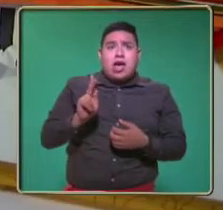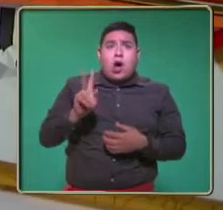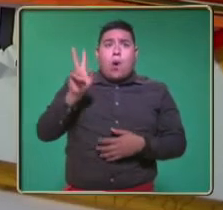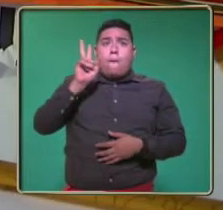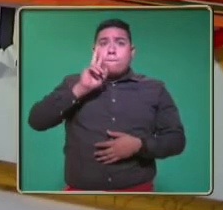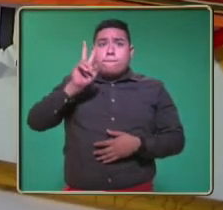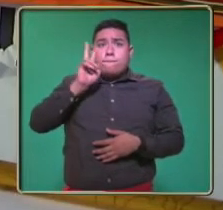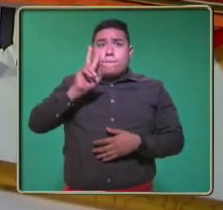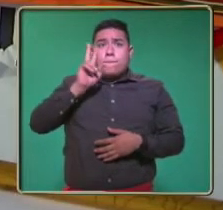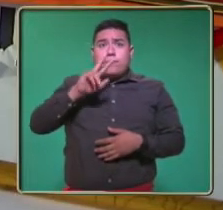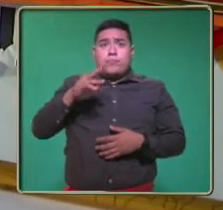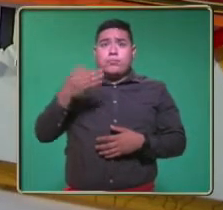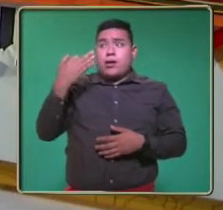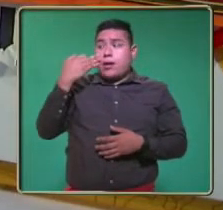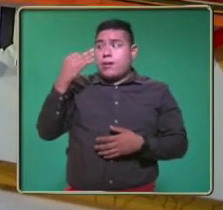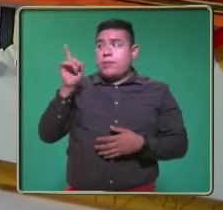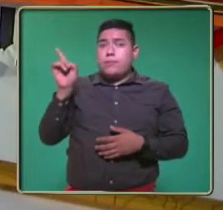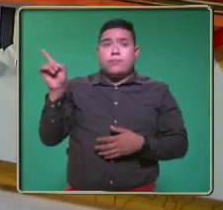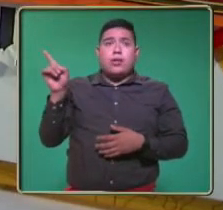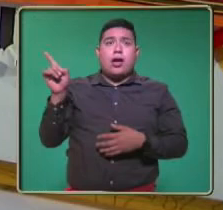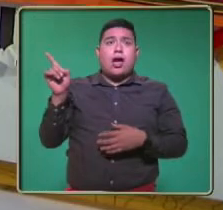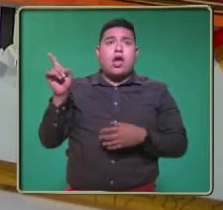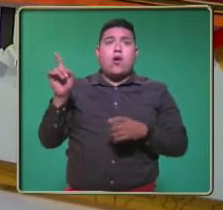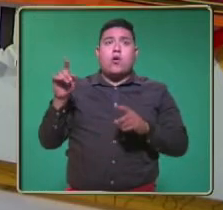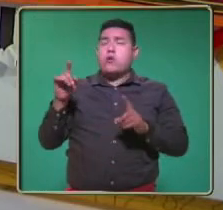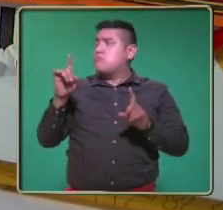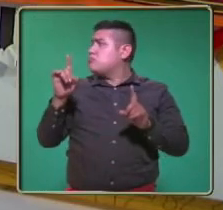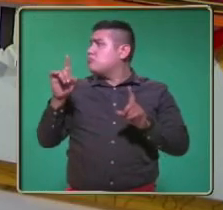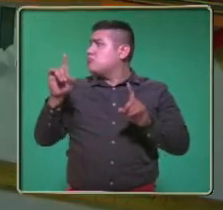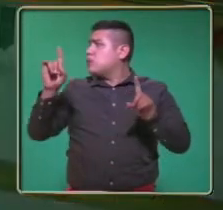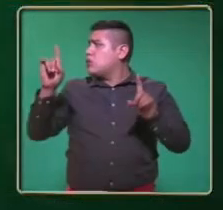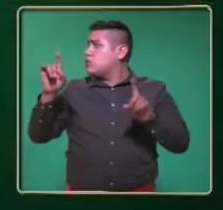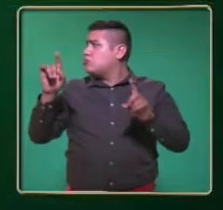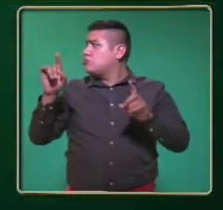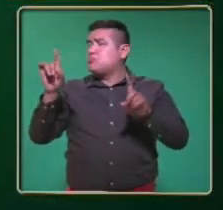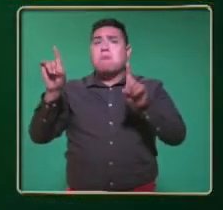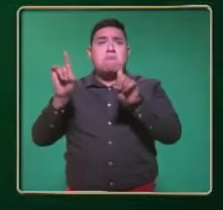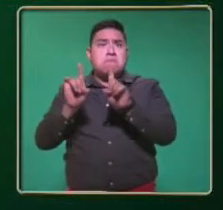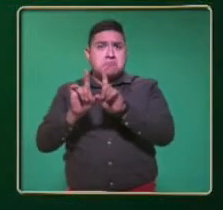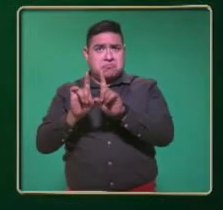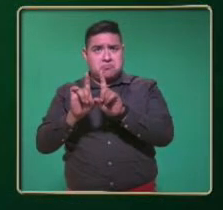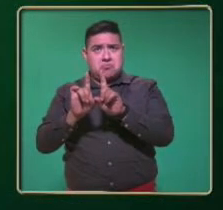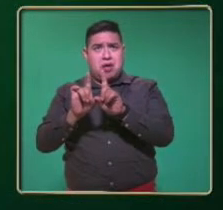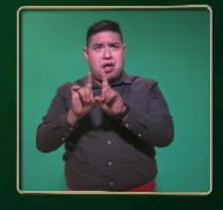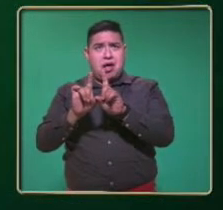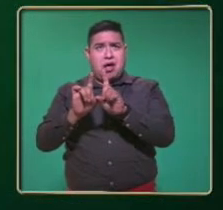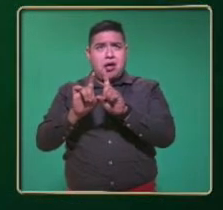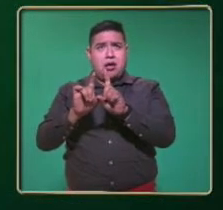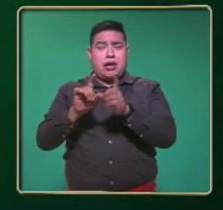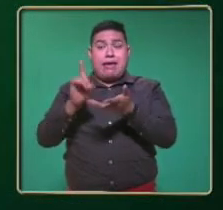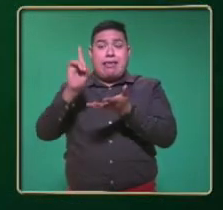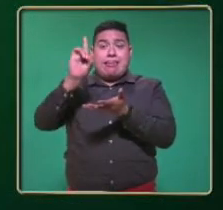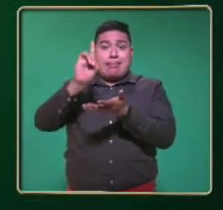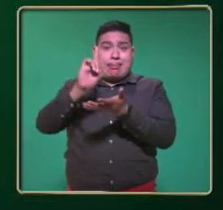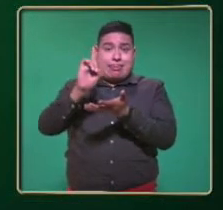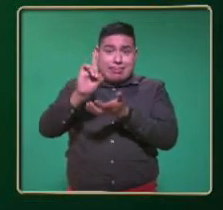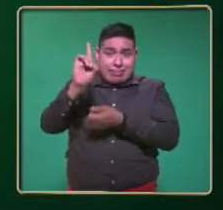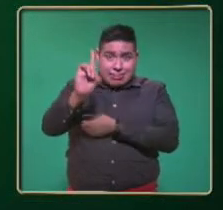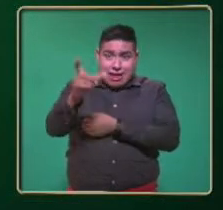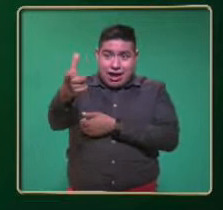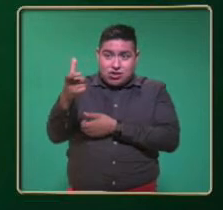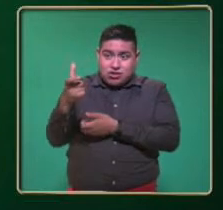en la siguiente imagen, está una pareja que está observando el diagnóstico,